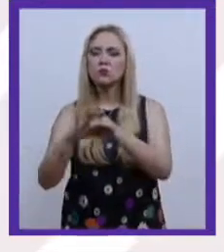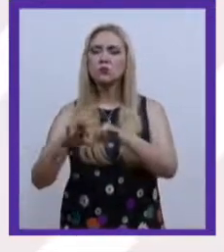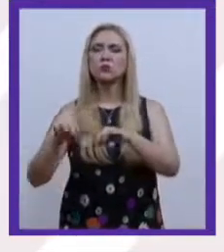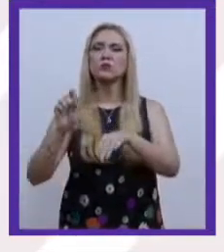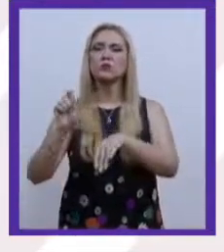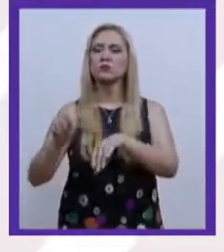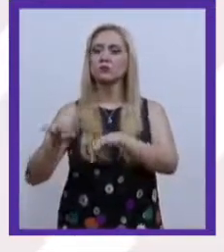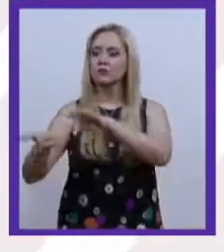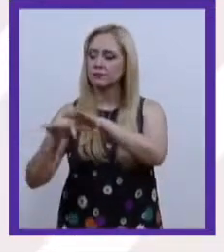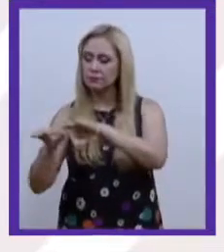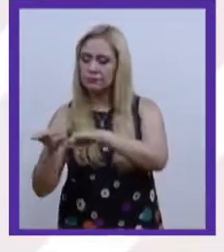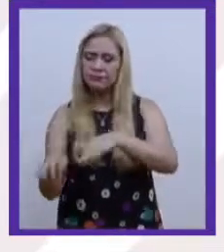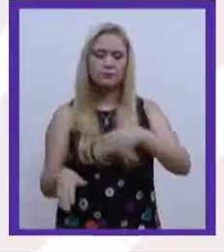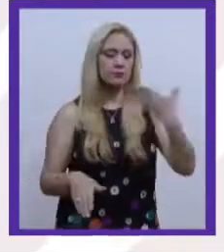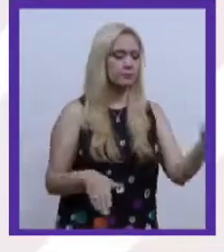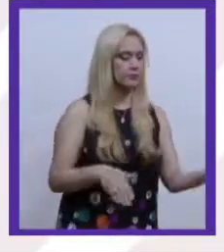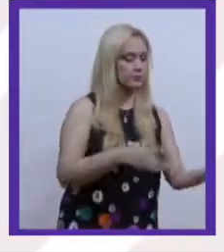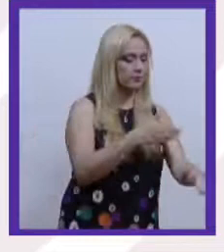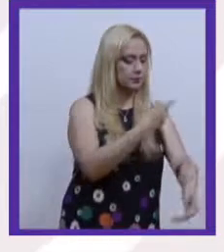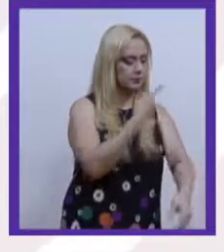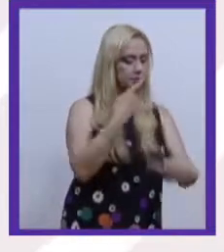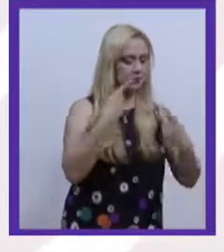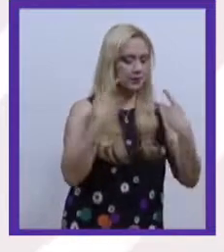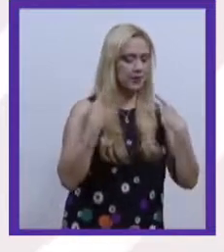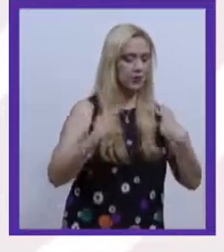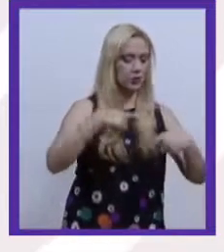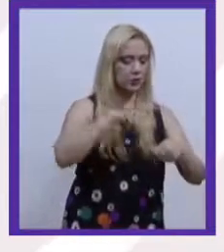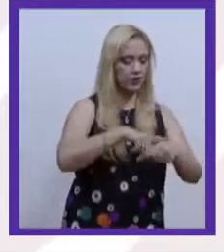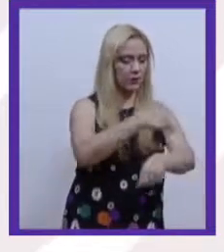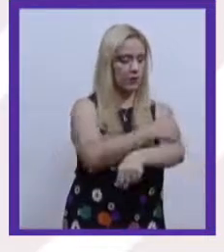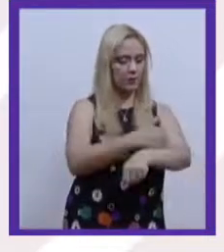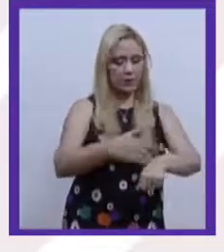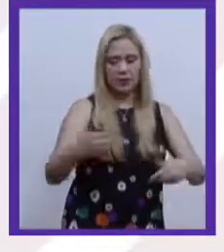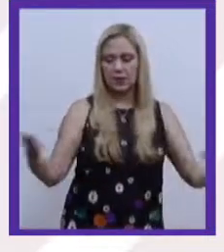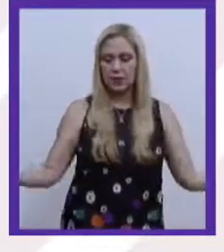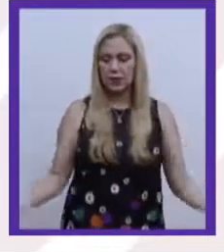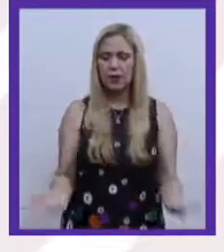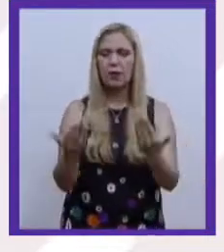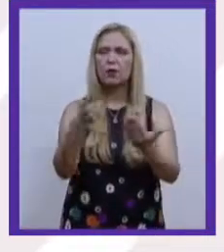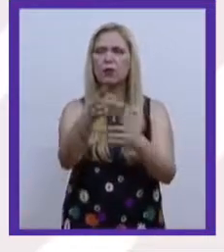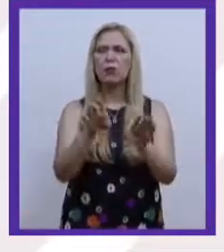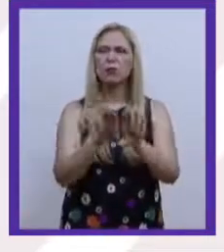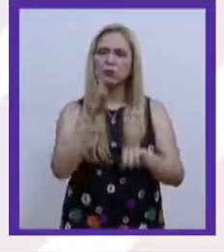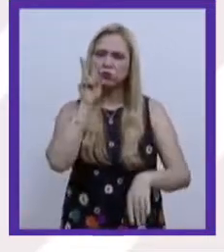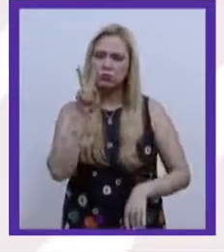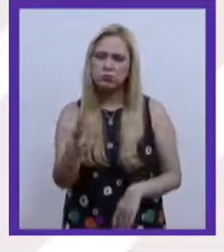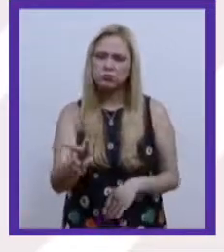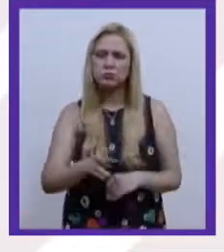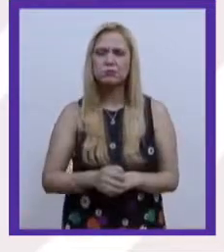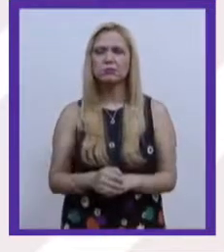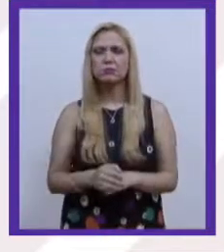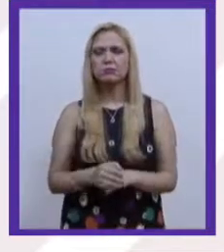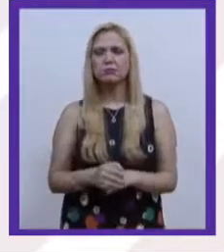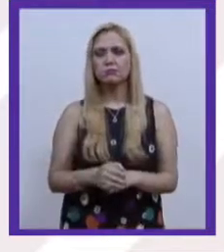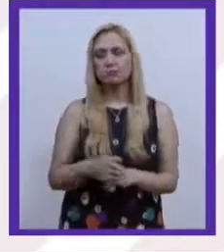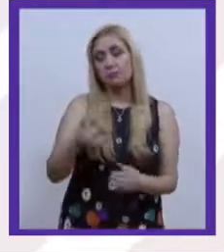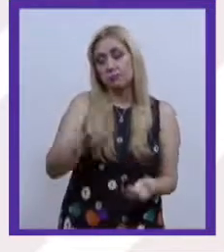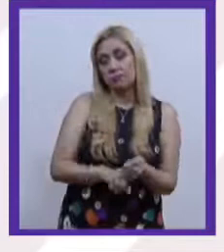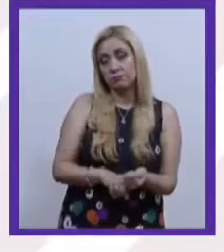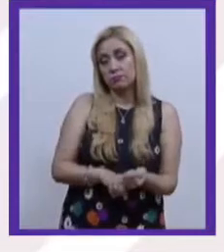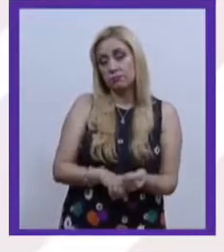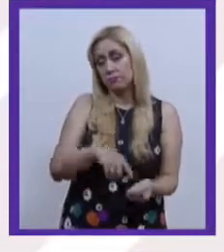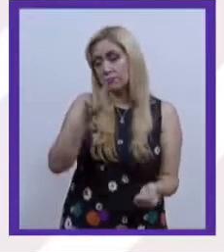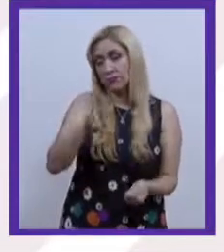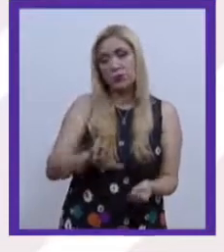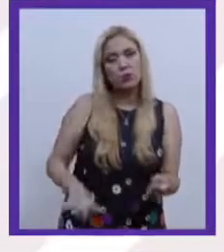laboral y personal y familiar que has venido trabajando, o sea, verla desde esta perspectiva de que es un